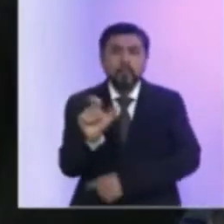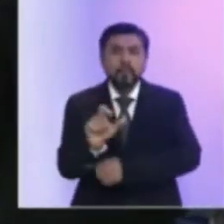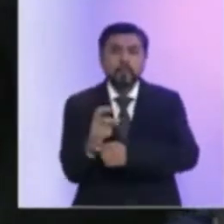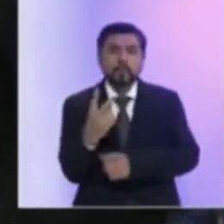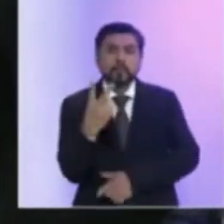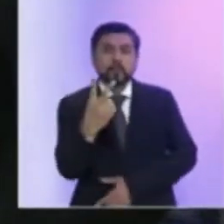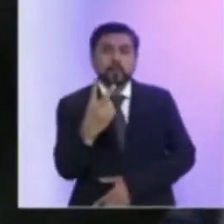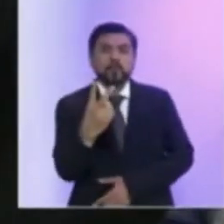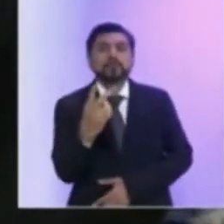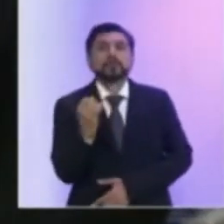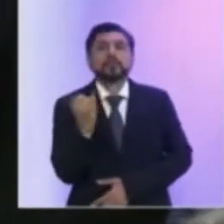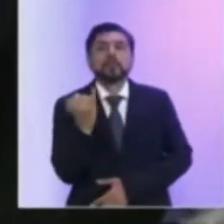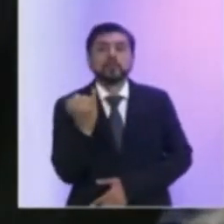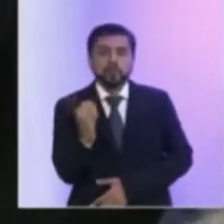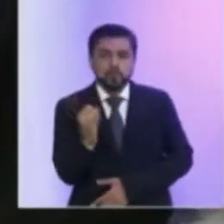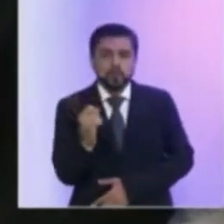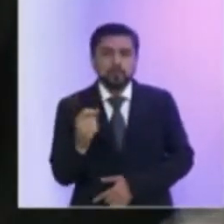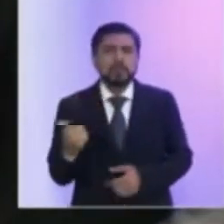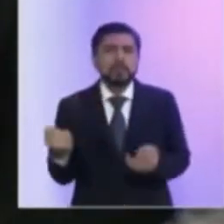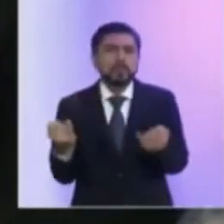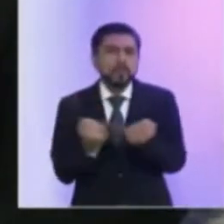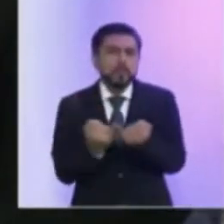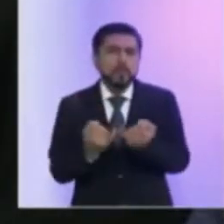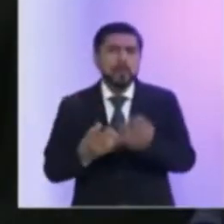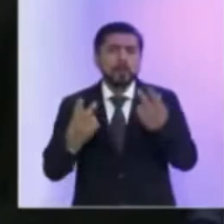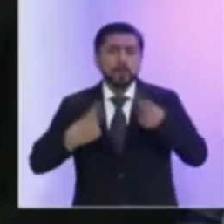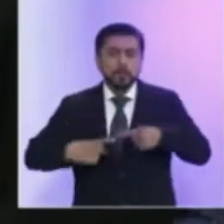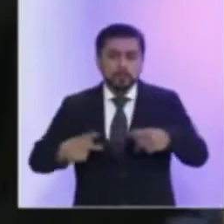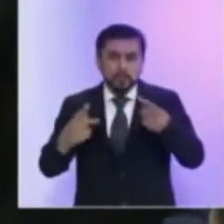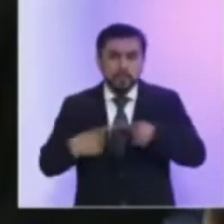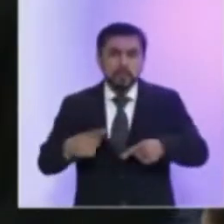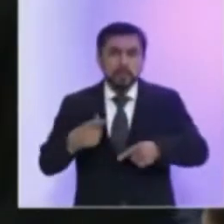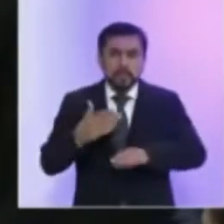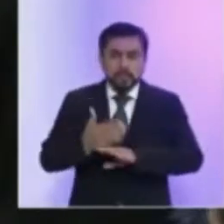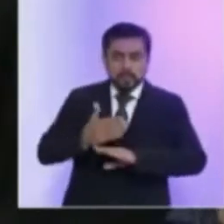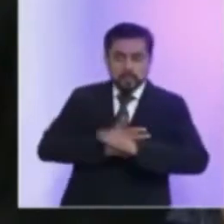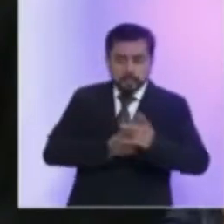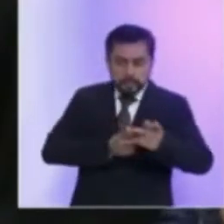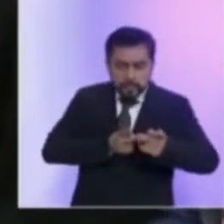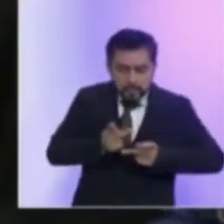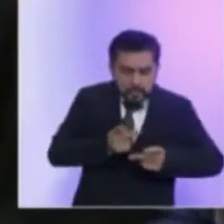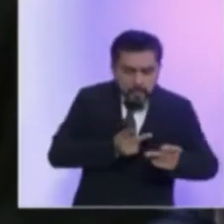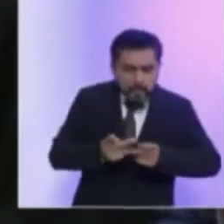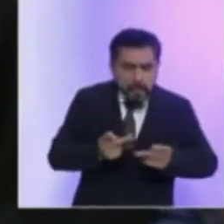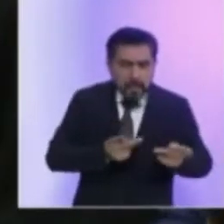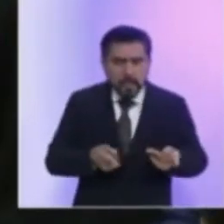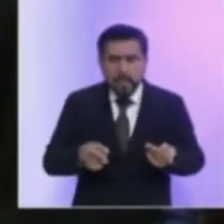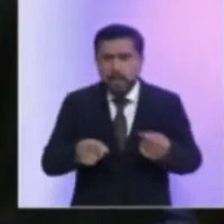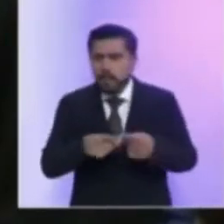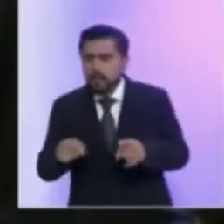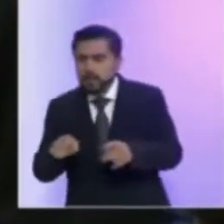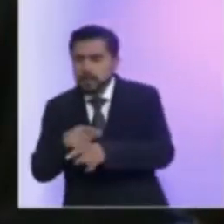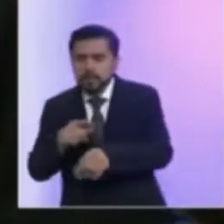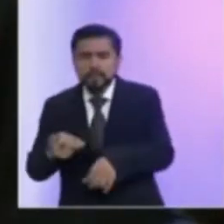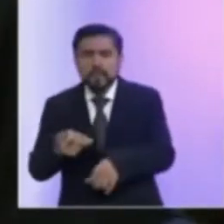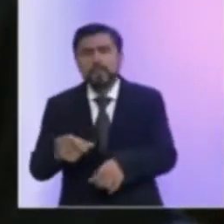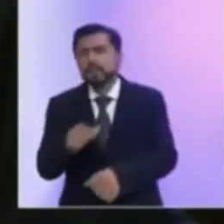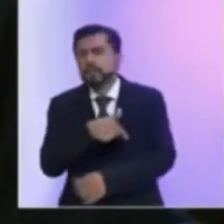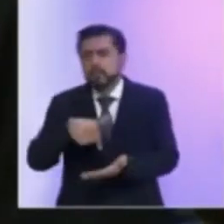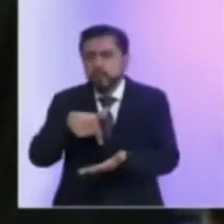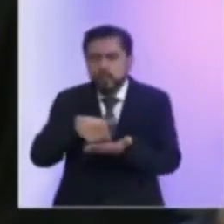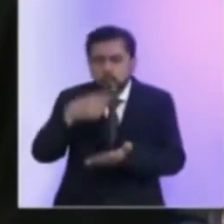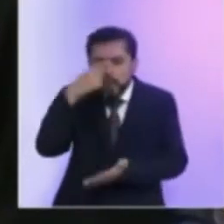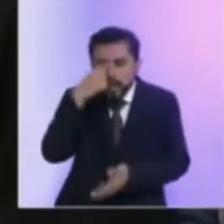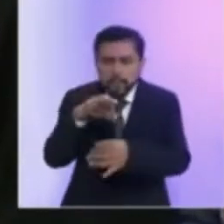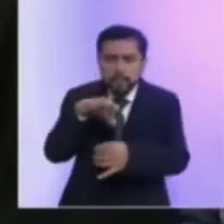junio, pero también de quienes estuvieron en la organización, en la instalación de las casillas, en la recepción de los